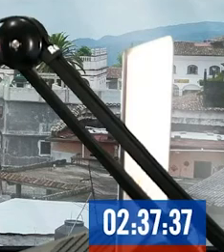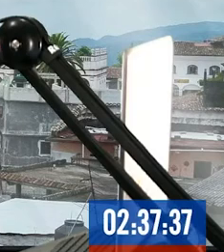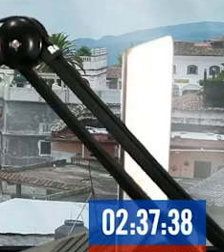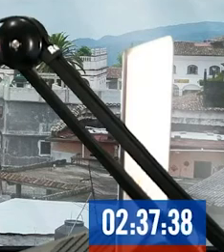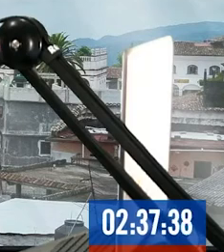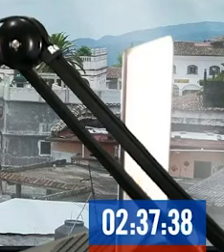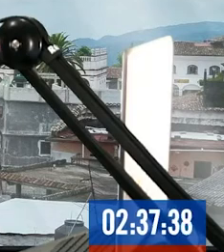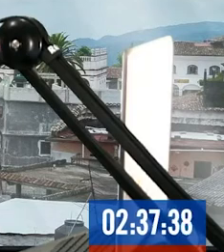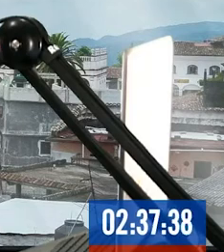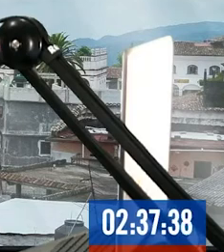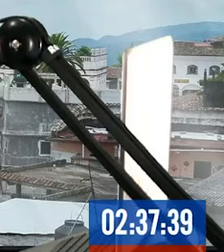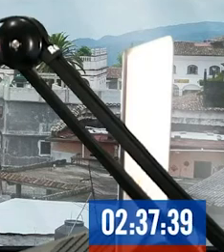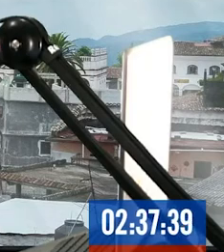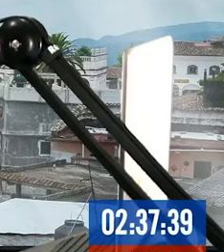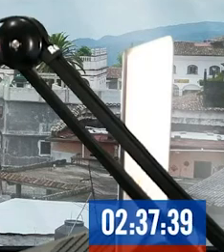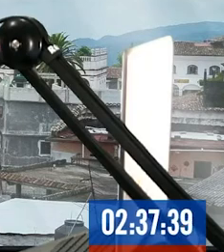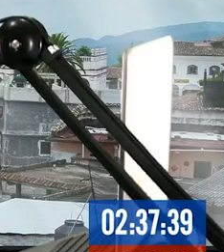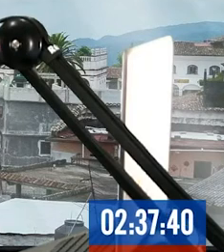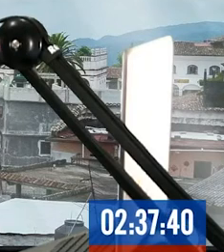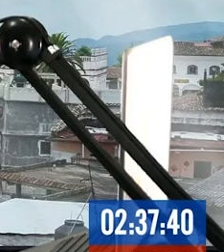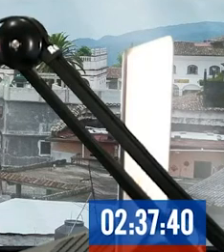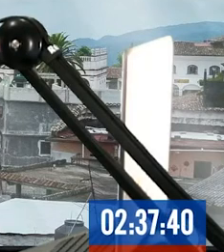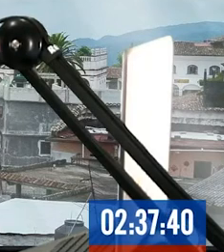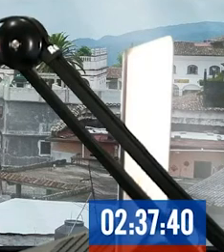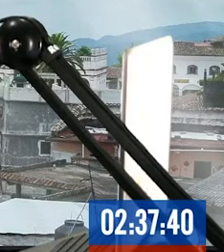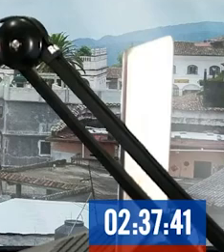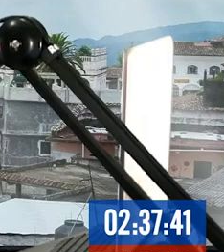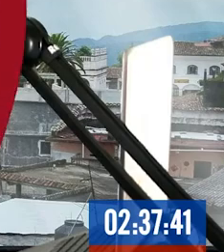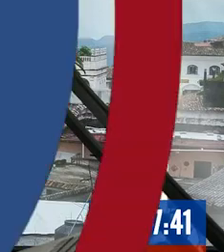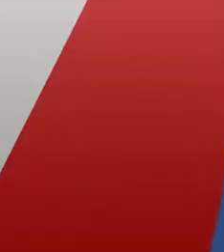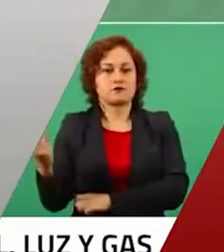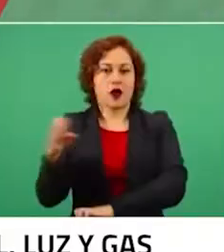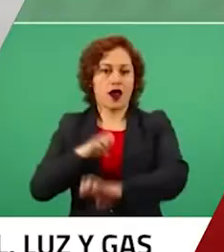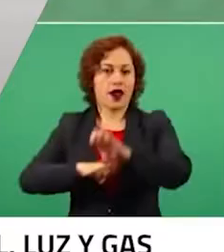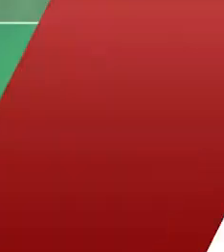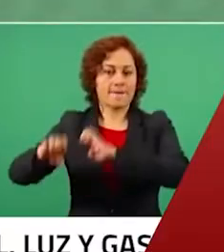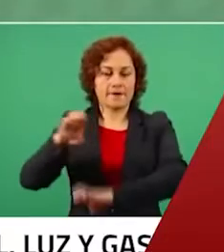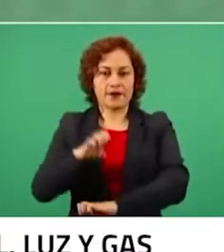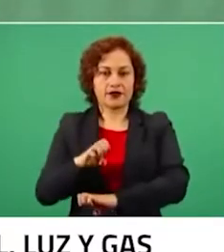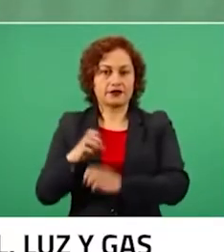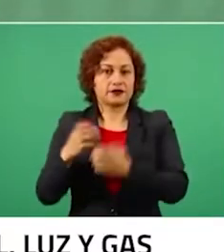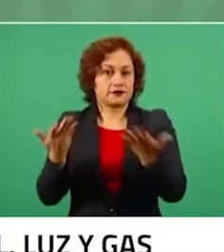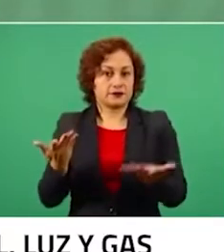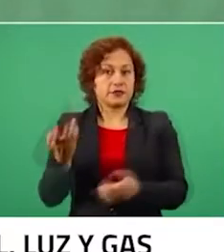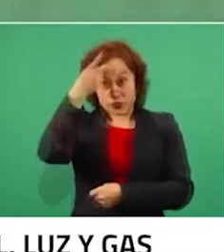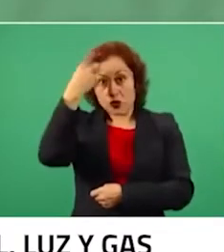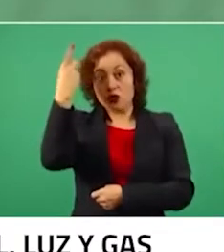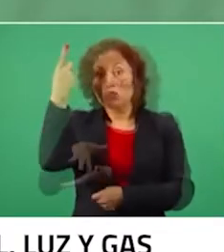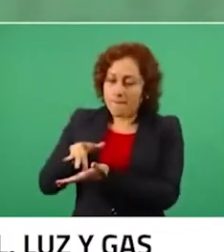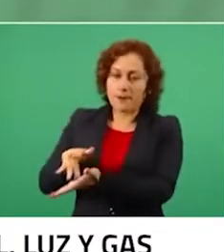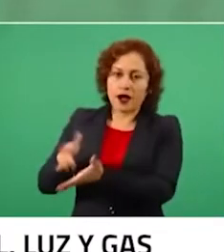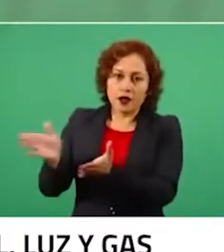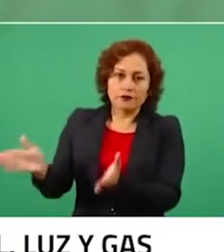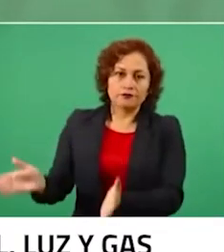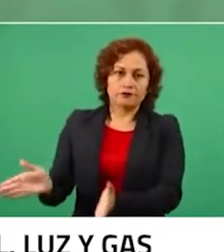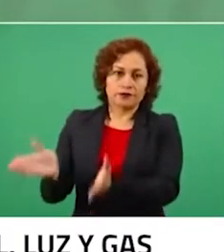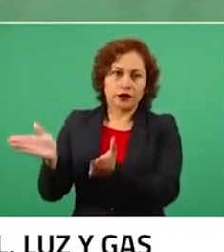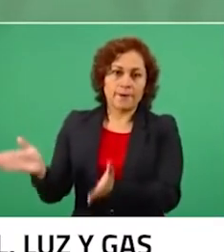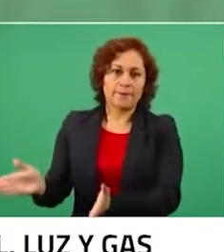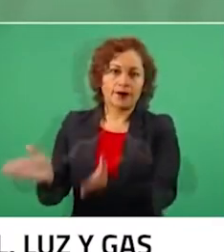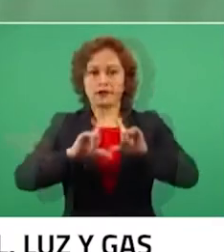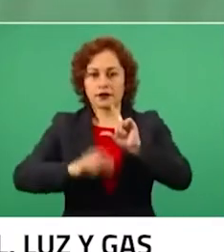subirá el gas, no subirán las gasolinas. Lo escuchamos de su voz. Nosotros necesitamos fortalecer estas empresas para ser